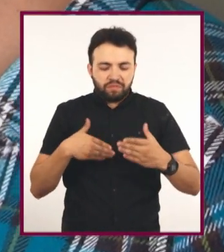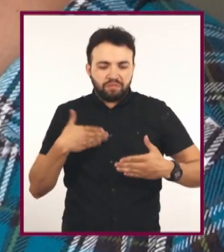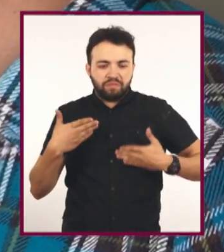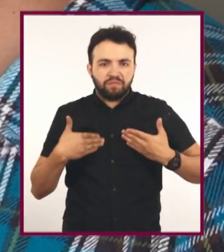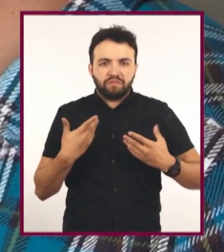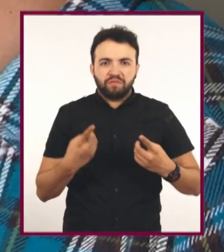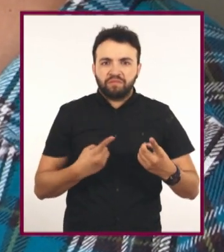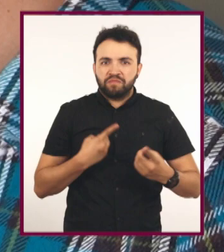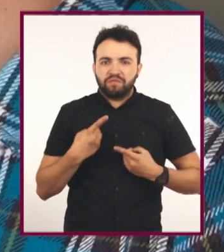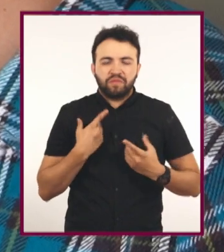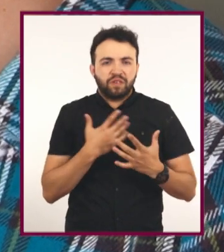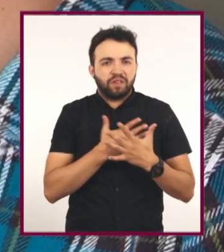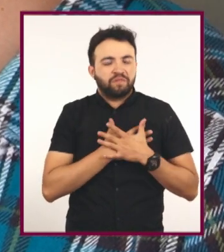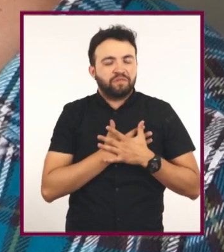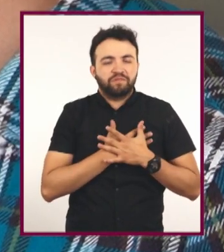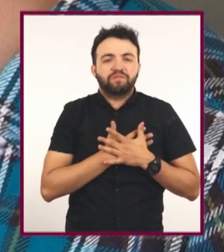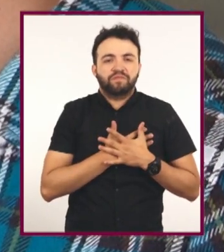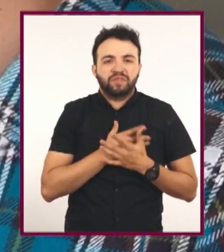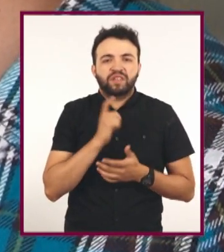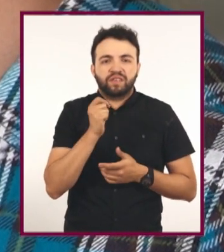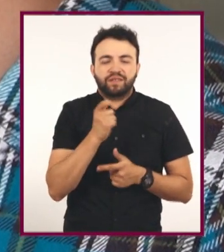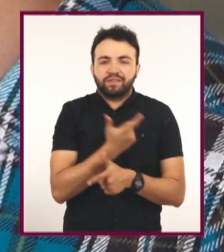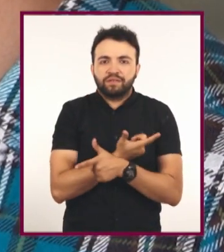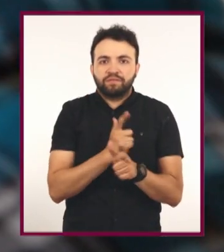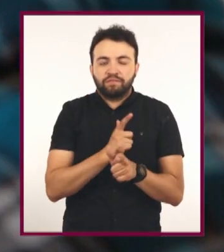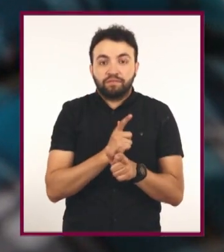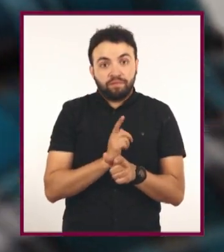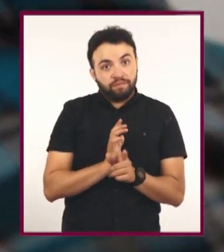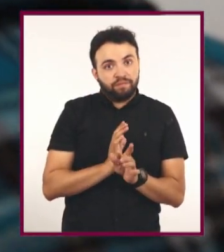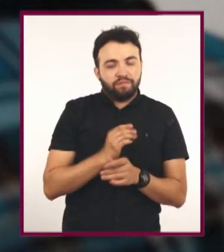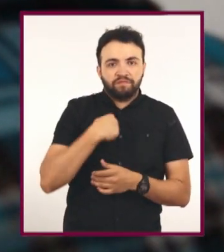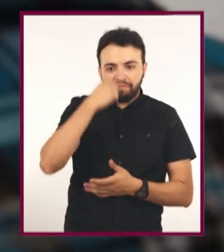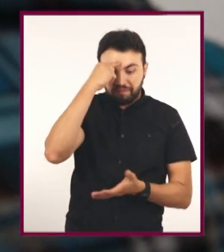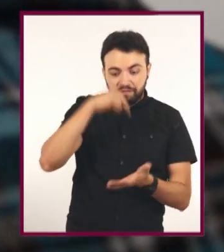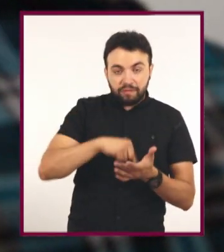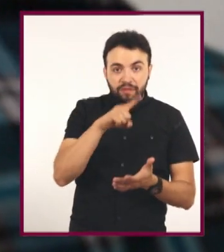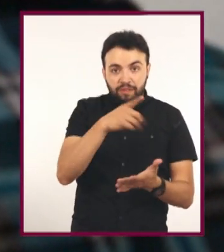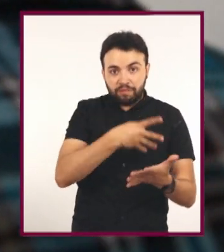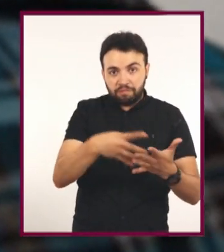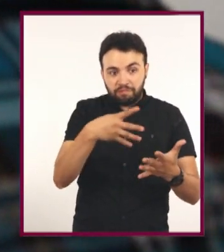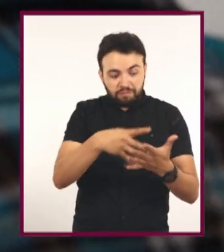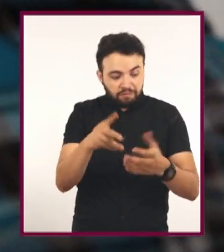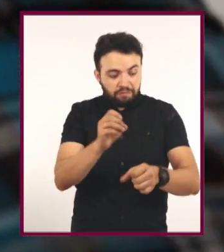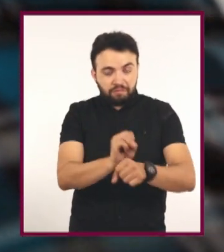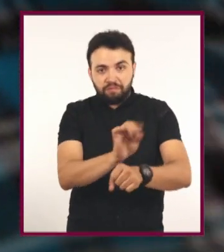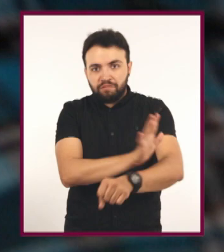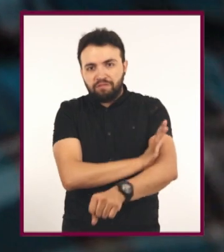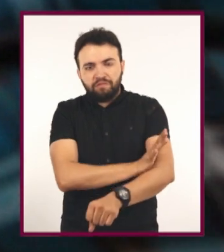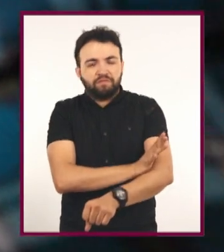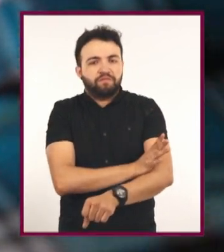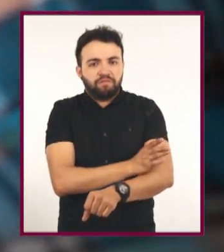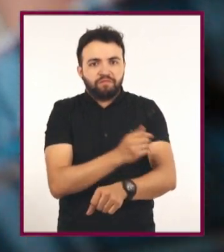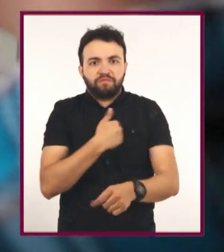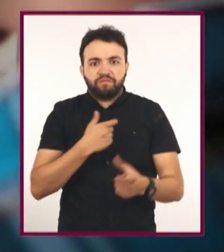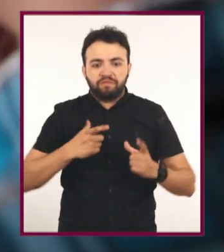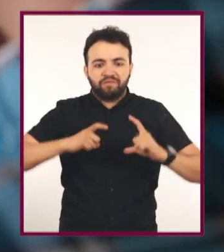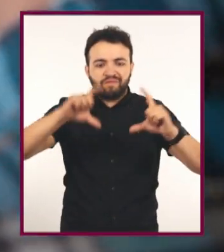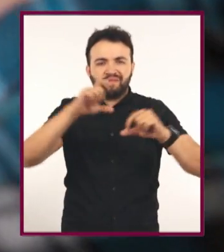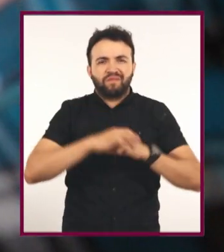que juntos inventamos sea otro signo de libertad. Creo que estaría bien eso para meterlo en la exposición.